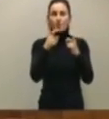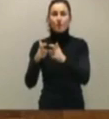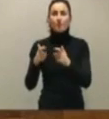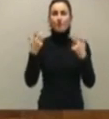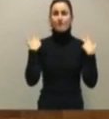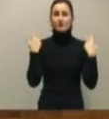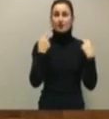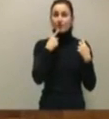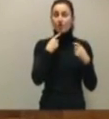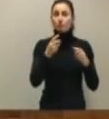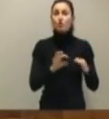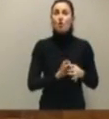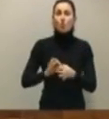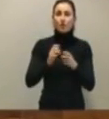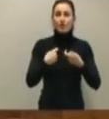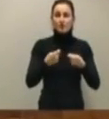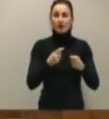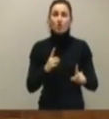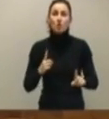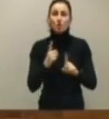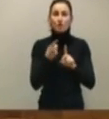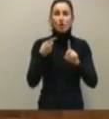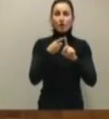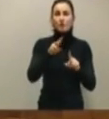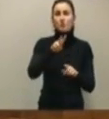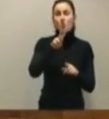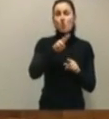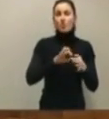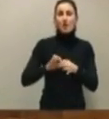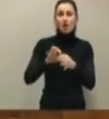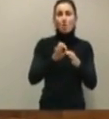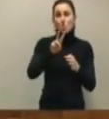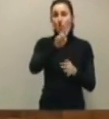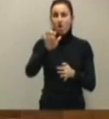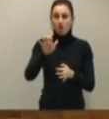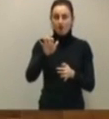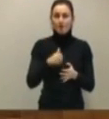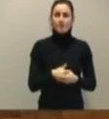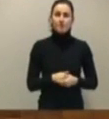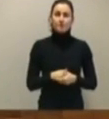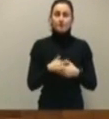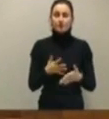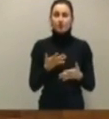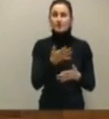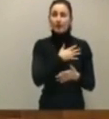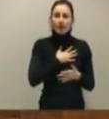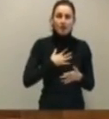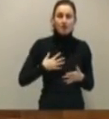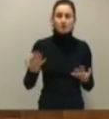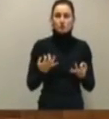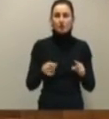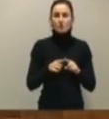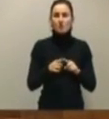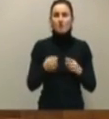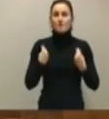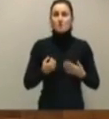rompe la unidad de mercado y va en contra de los objetivos de la Unión Fiscal Europea. Abogamos por colocar la